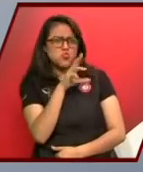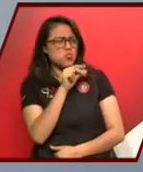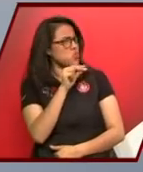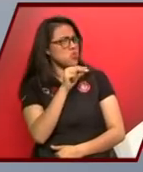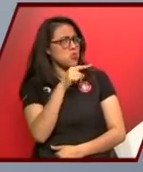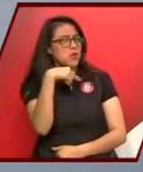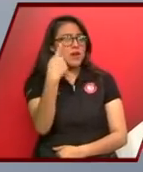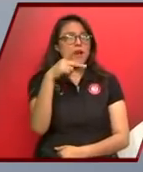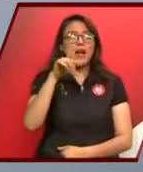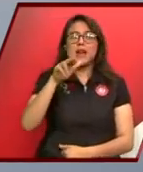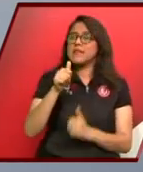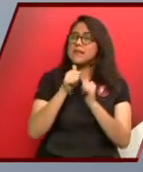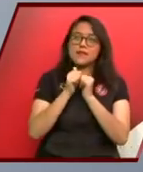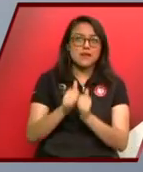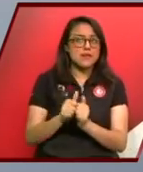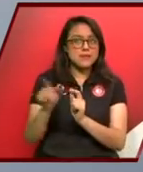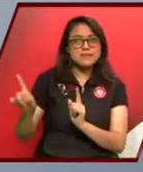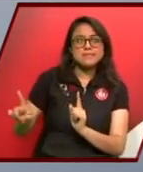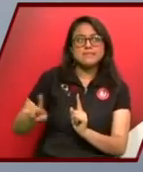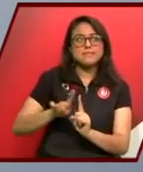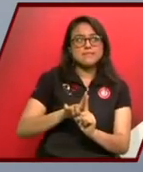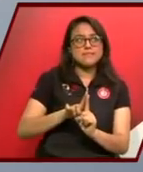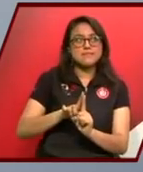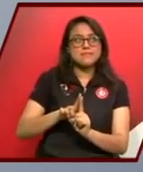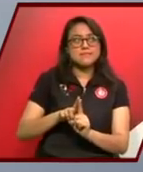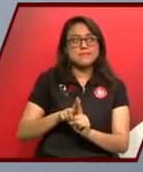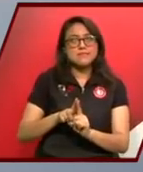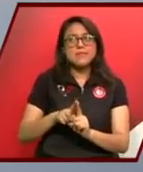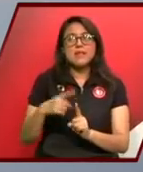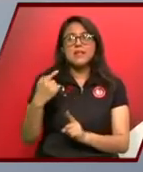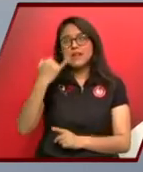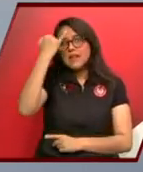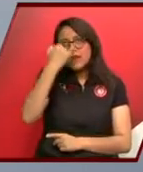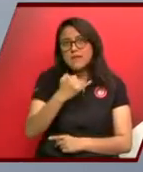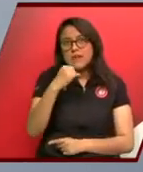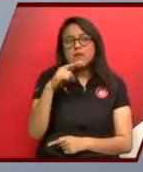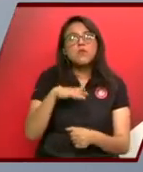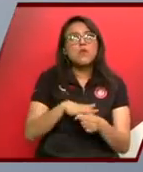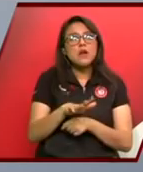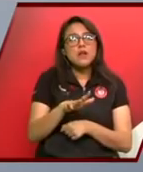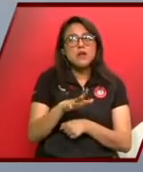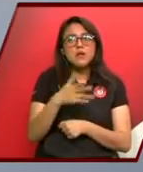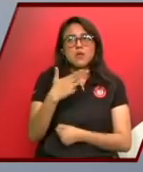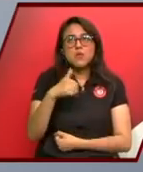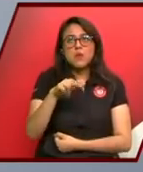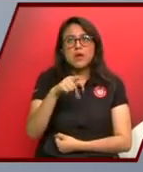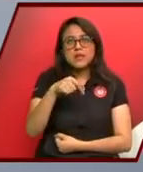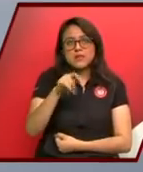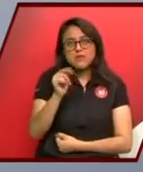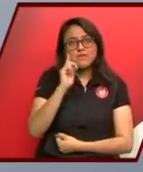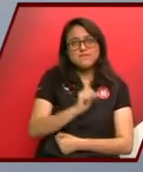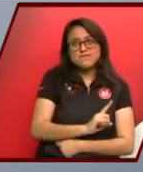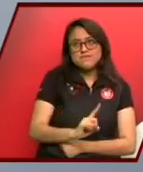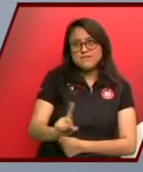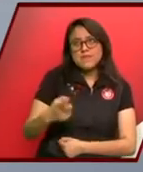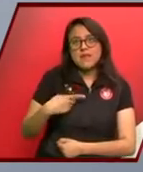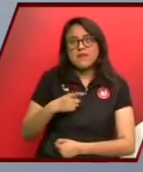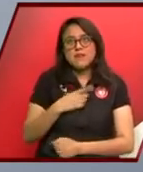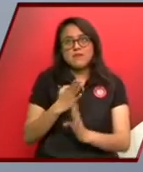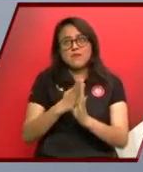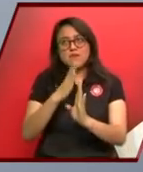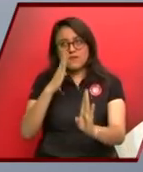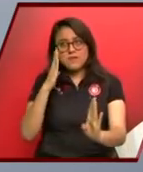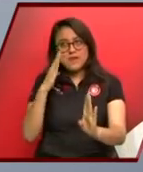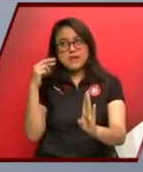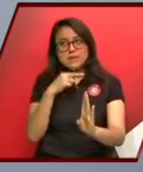Calle, no me abandones, cariño. Tú sigue a mi lado. ¿De qué le vamos a mandar, jefe? No. Tranquila, que para el huequito yo soy de los que se va a tener que ir a formar en